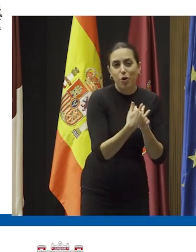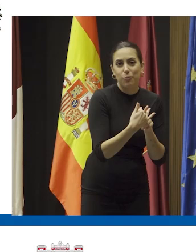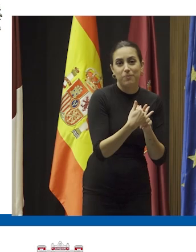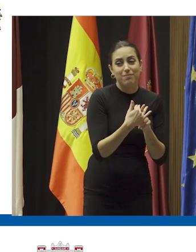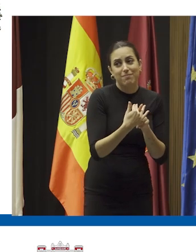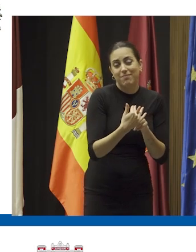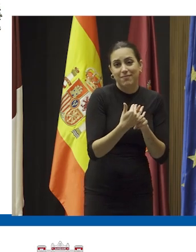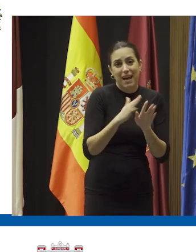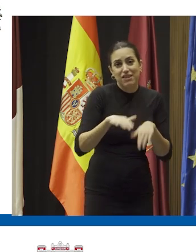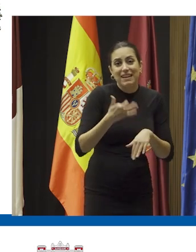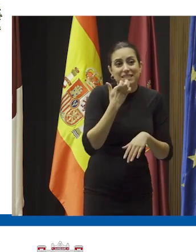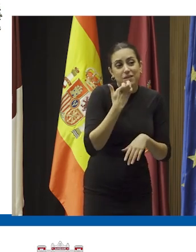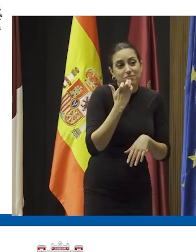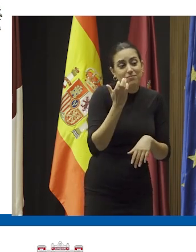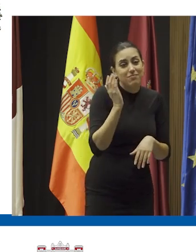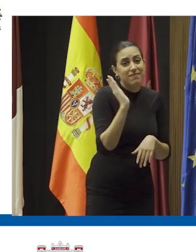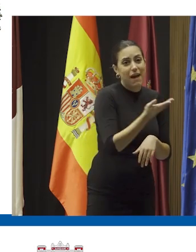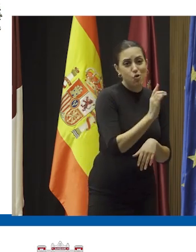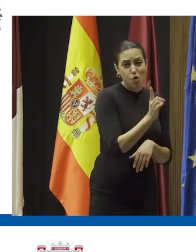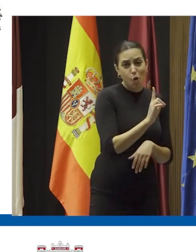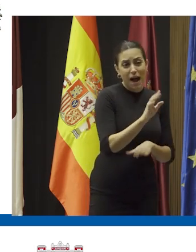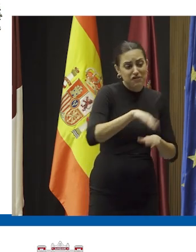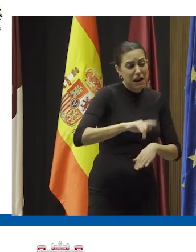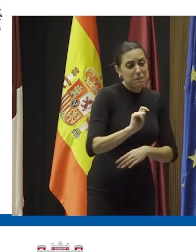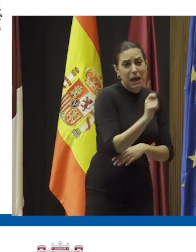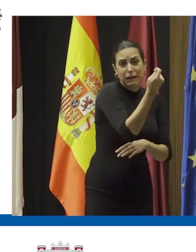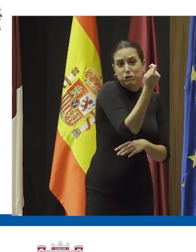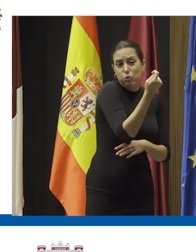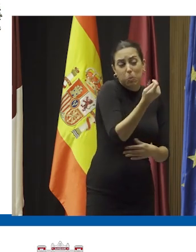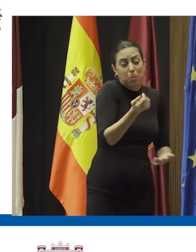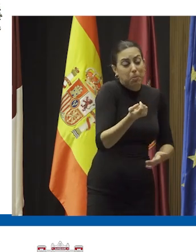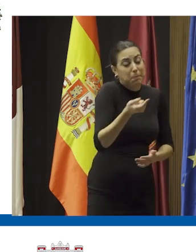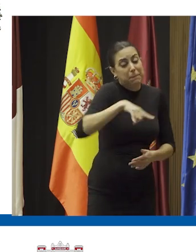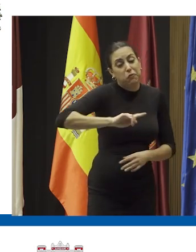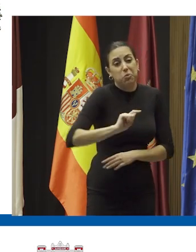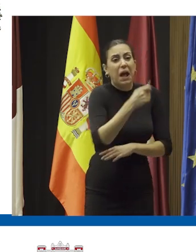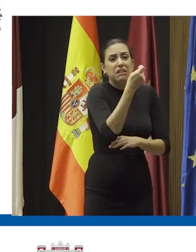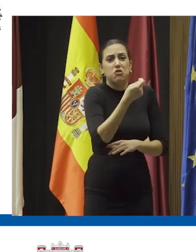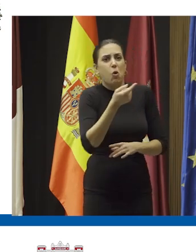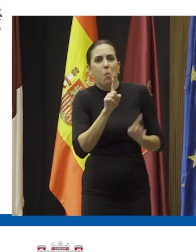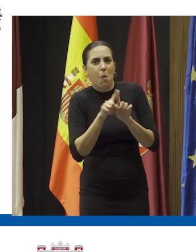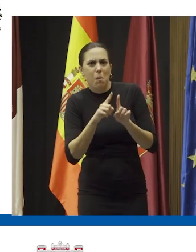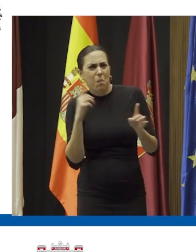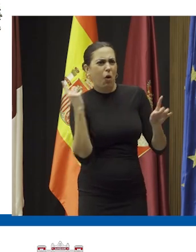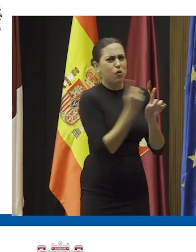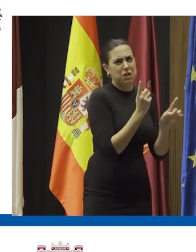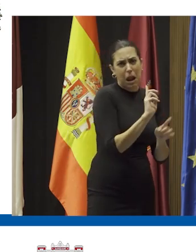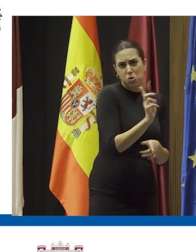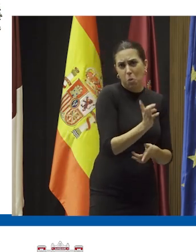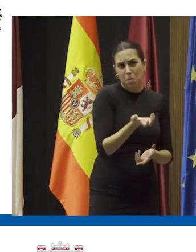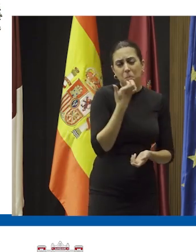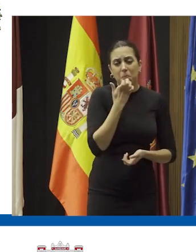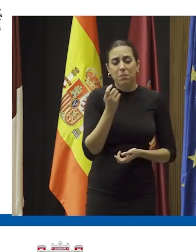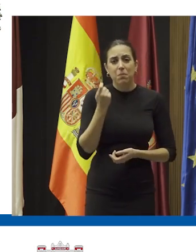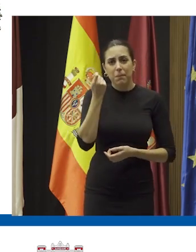Bueno, si no hace daño y es exitoso, contra el éxito no se discute. ¿Quién duda que un